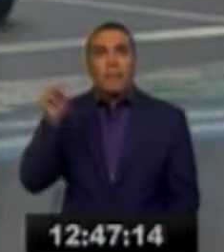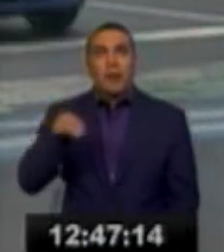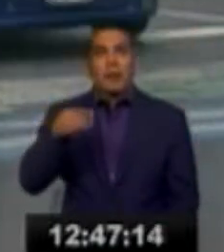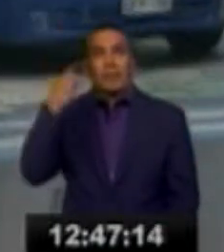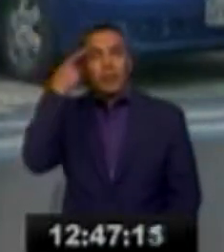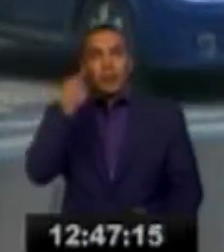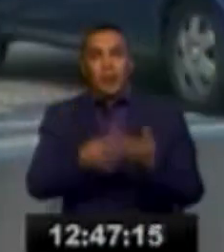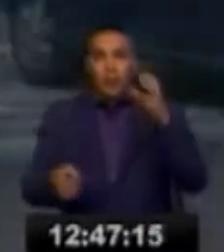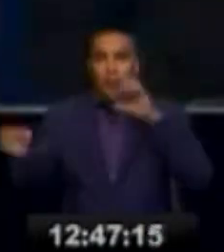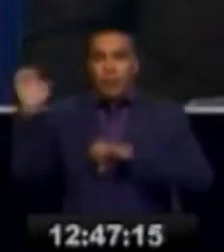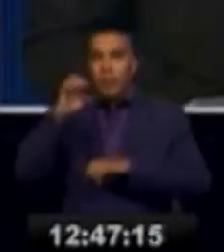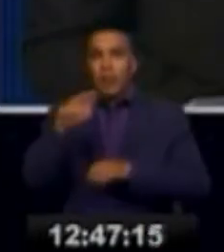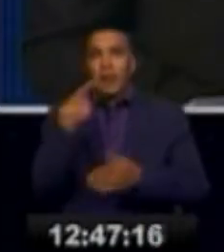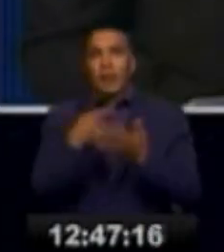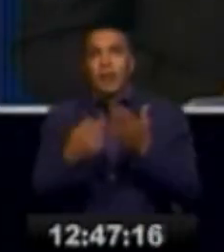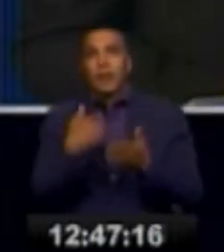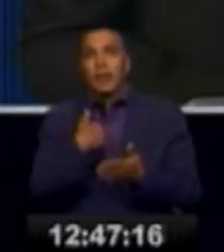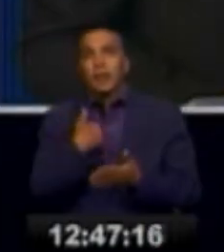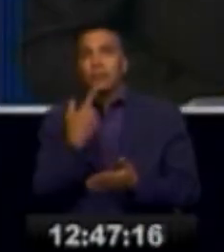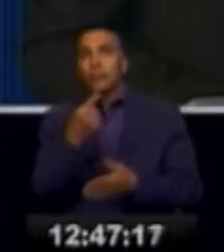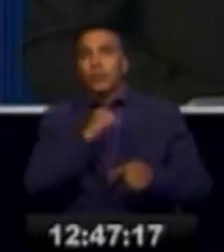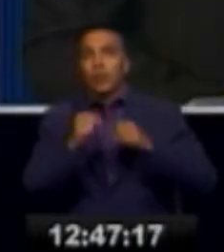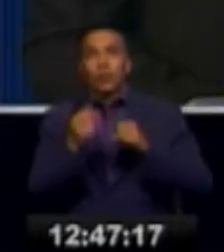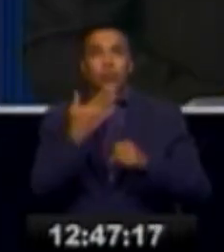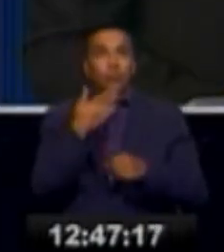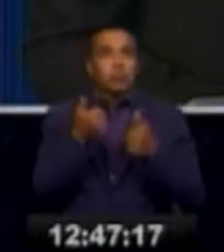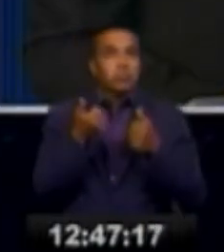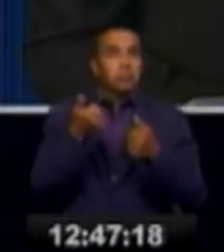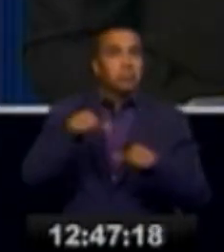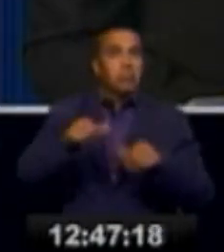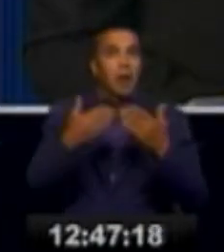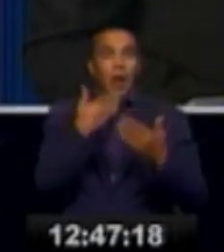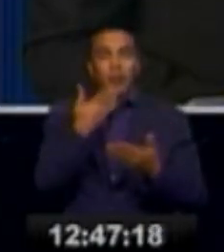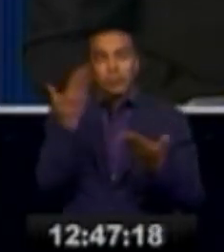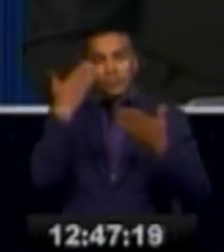resultados obtenidos en su gestión. Concluimos el informe. Gracias. Buenas tardes.